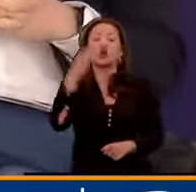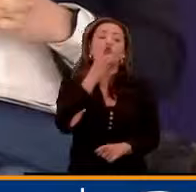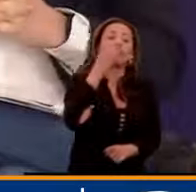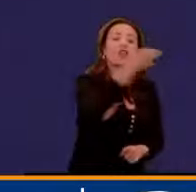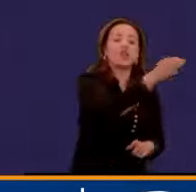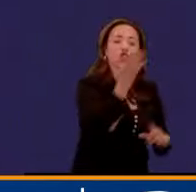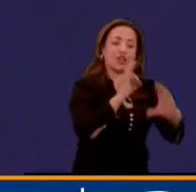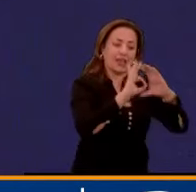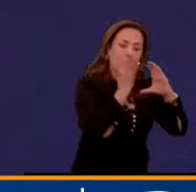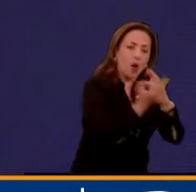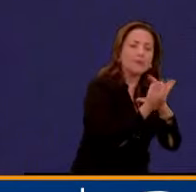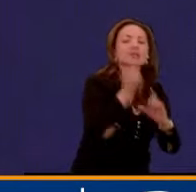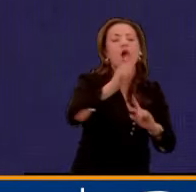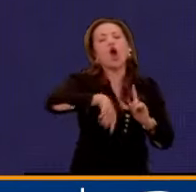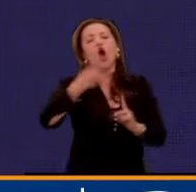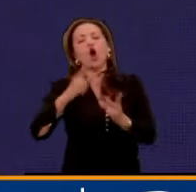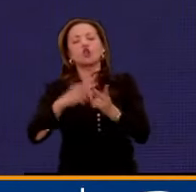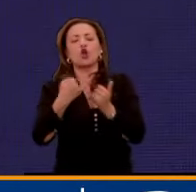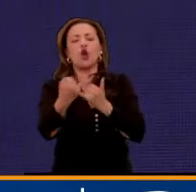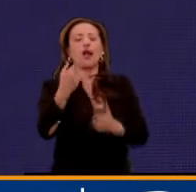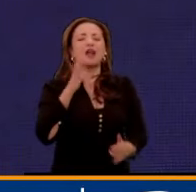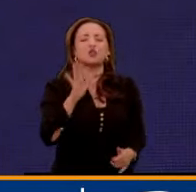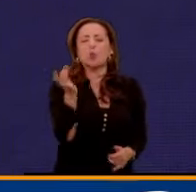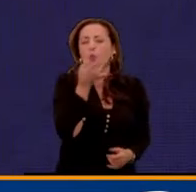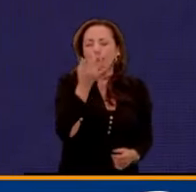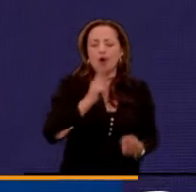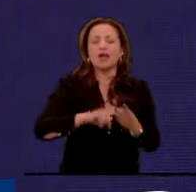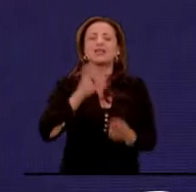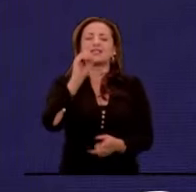familia, los canales como la línea púrpura